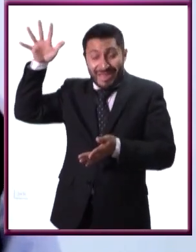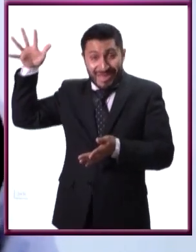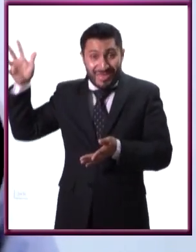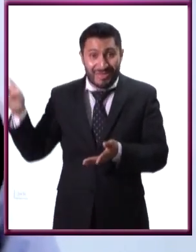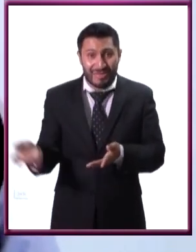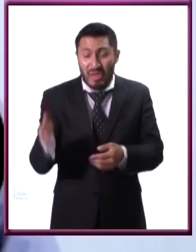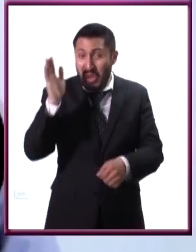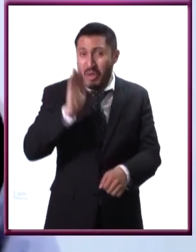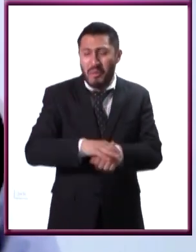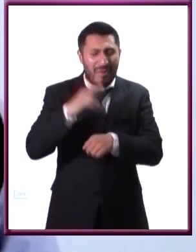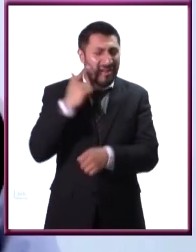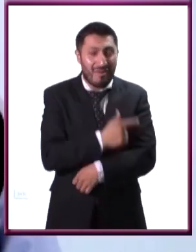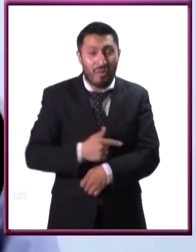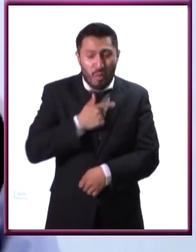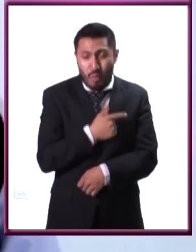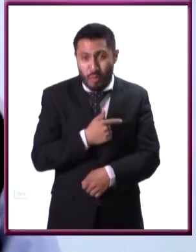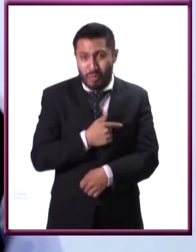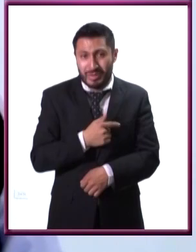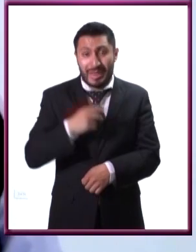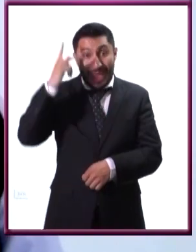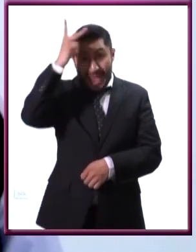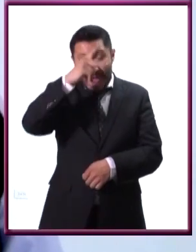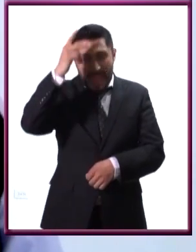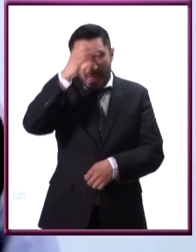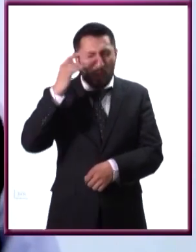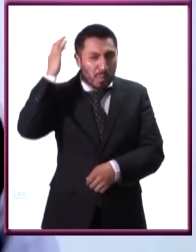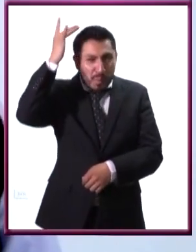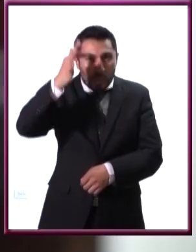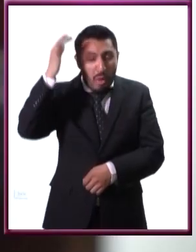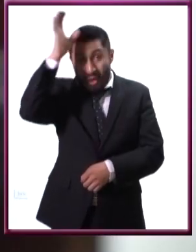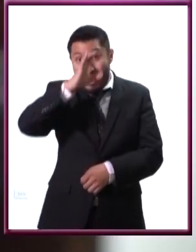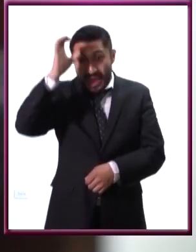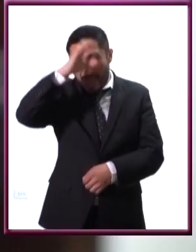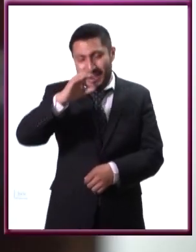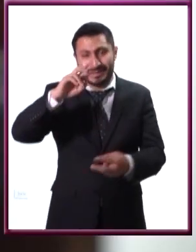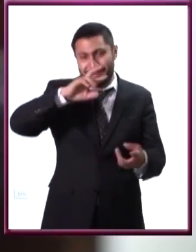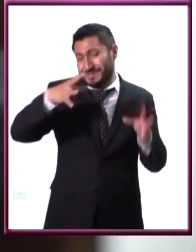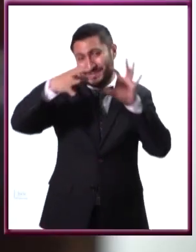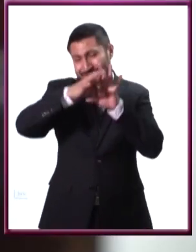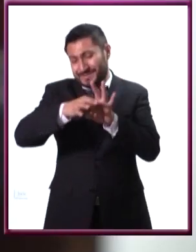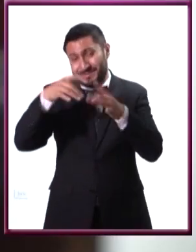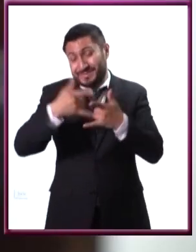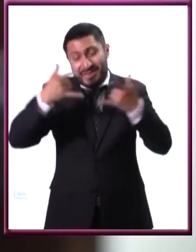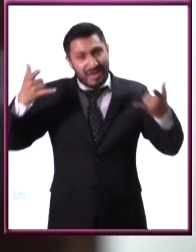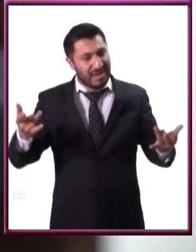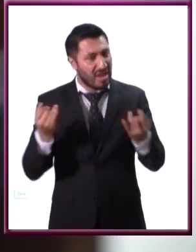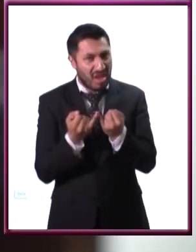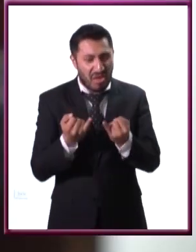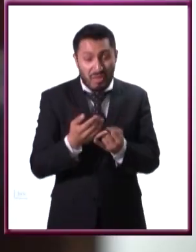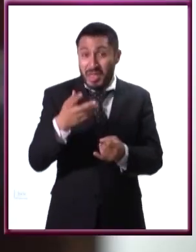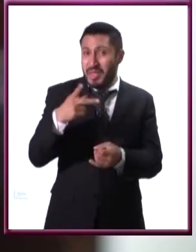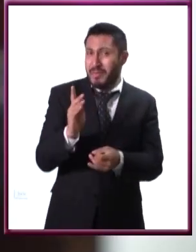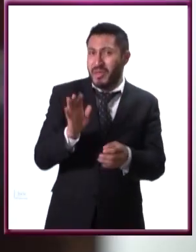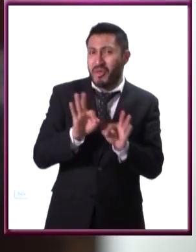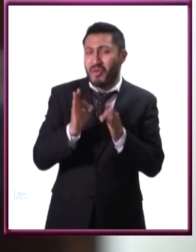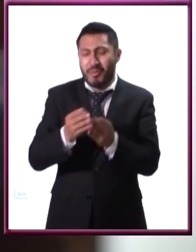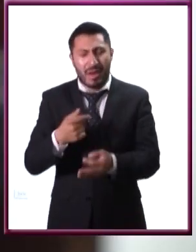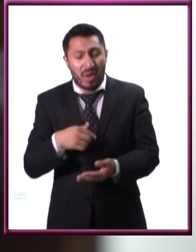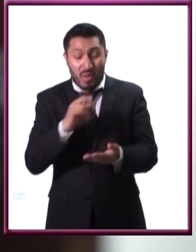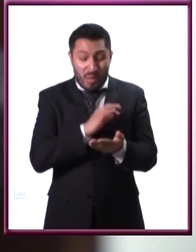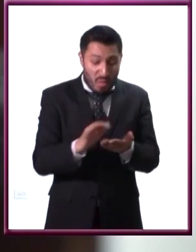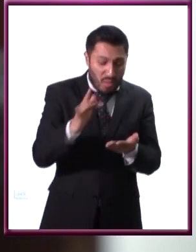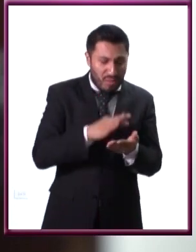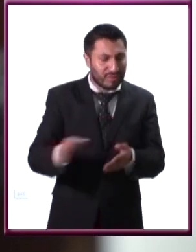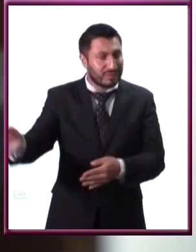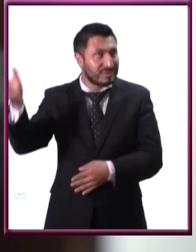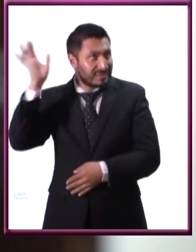y predominantemente de lo que más me gusta leer es de mi pasión, que es el psicoanálisis y la ciencia, o la ciencia del psicoanálisis y la historia. Pero la manera como